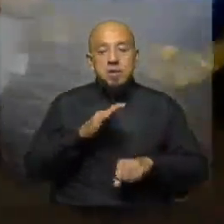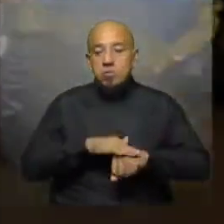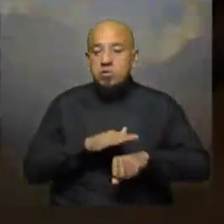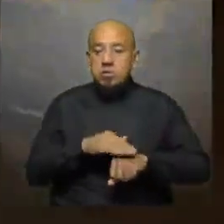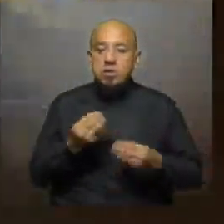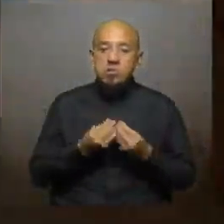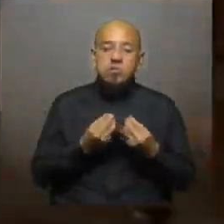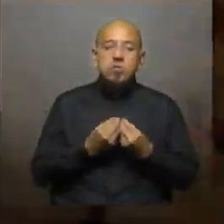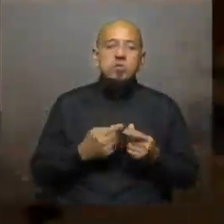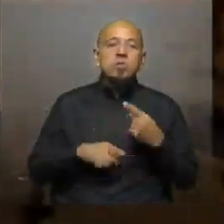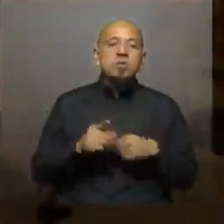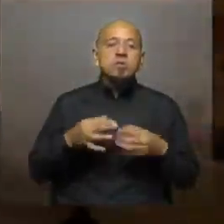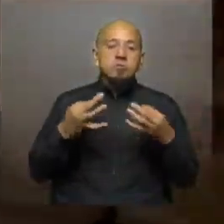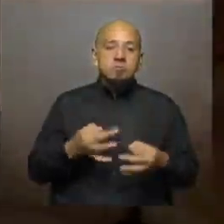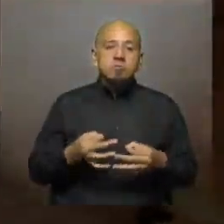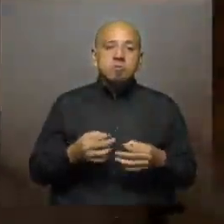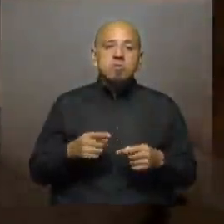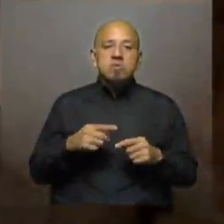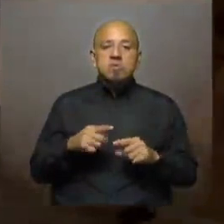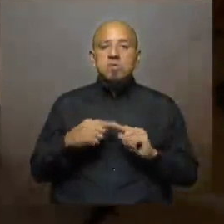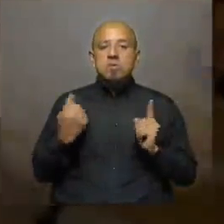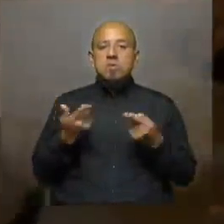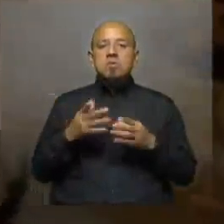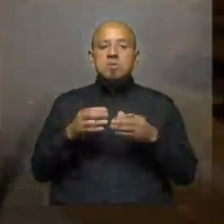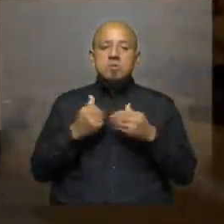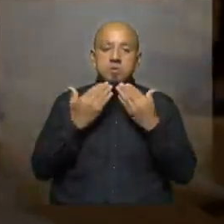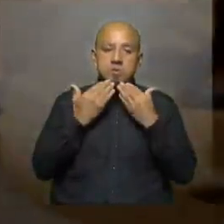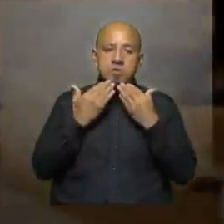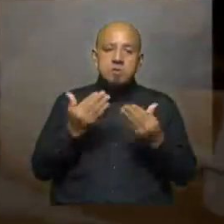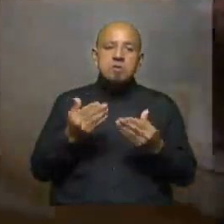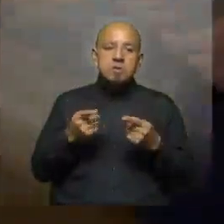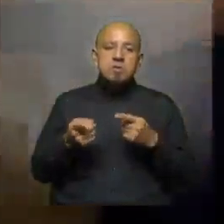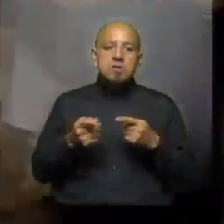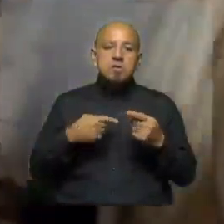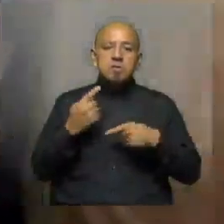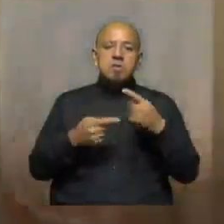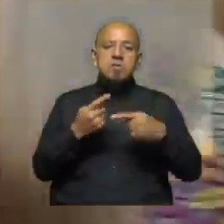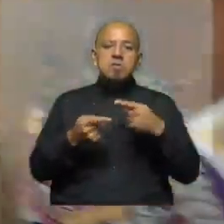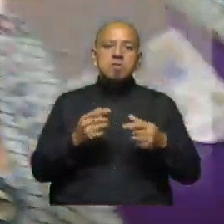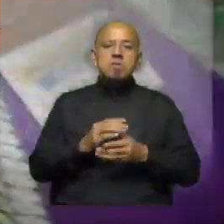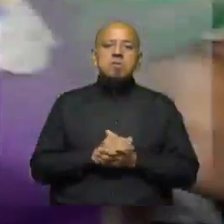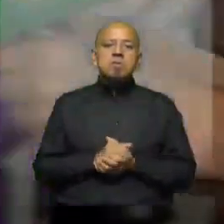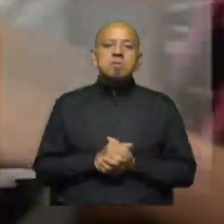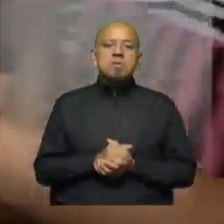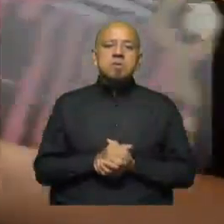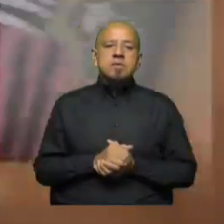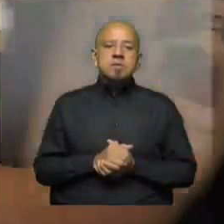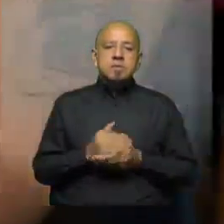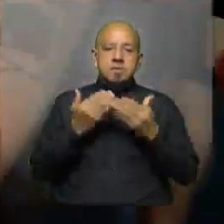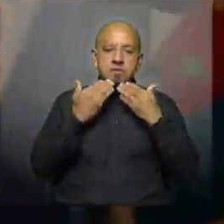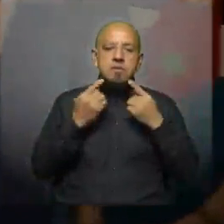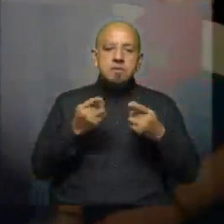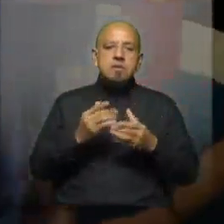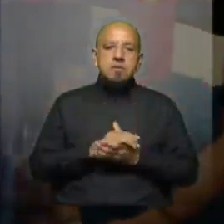que te está saliendo a vos y a todo tu equipo muy bien. Muchas gracias y te dejo seguir disfrutando, que sigas bailando. Por estar. Muchas gracias,